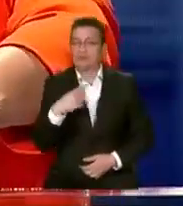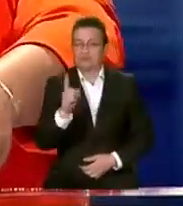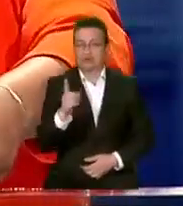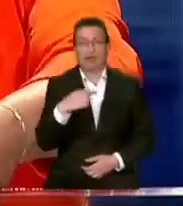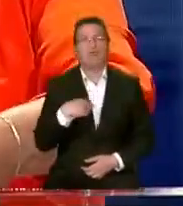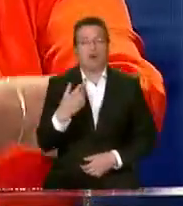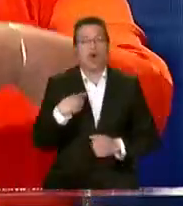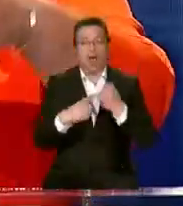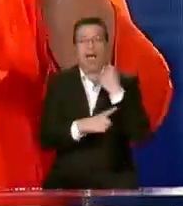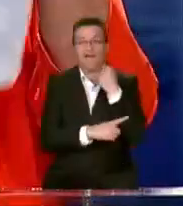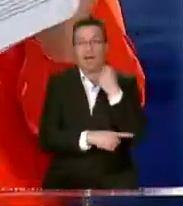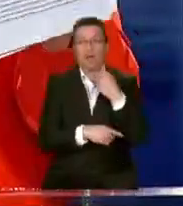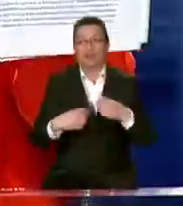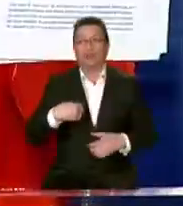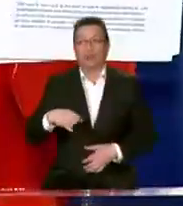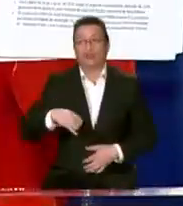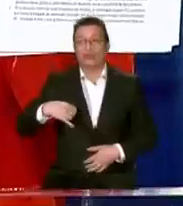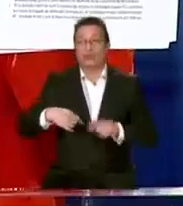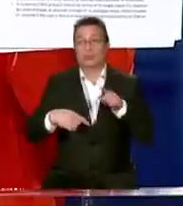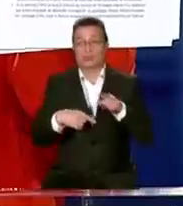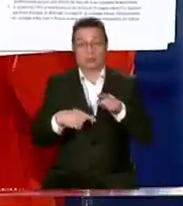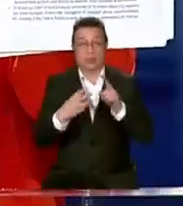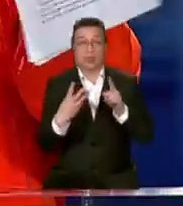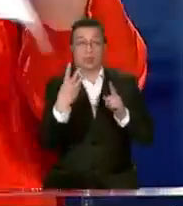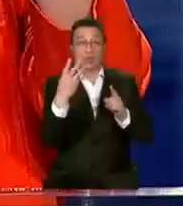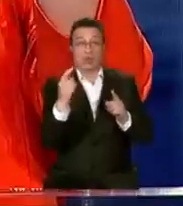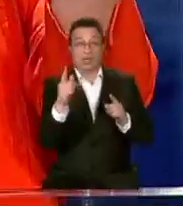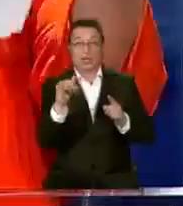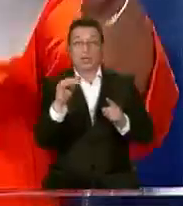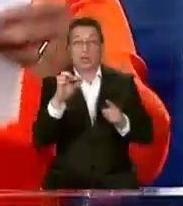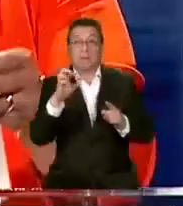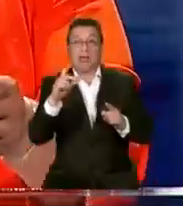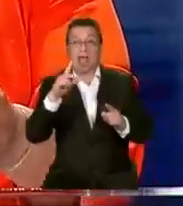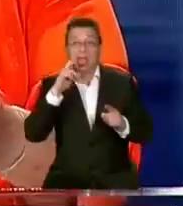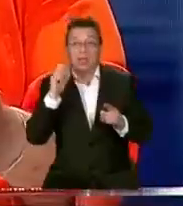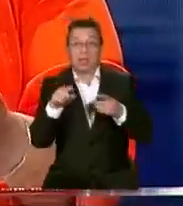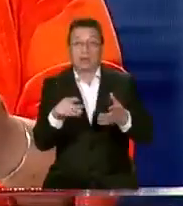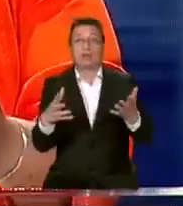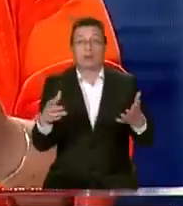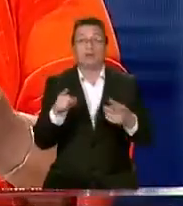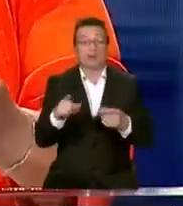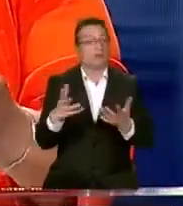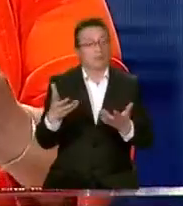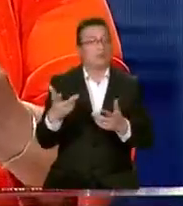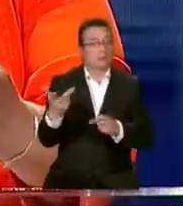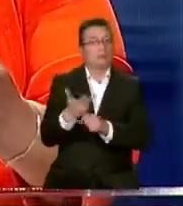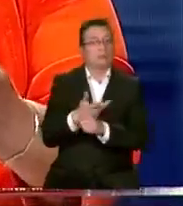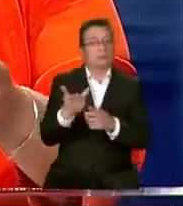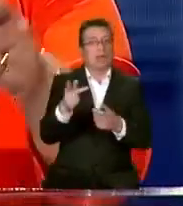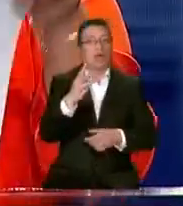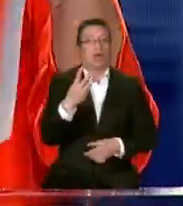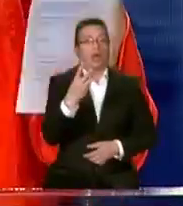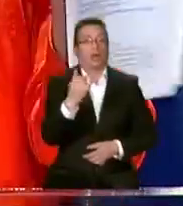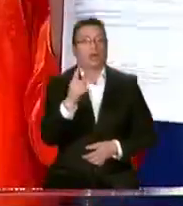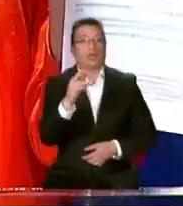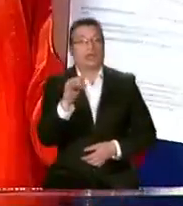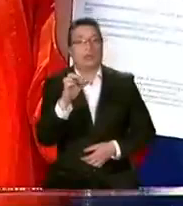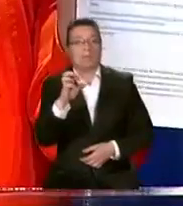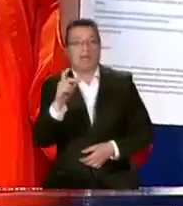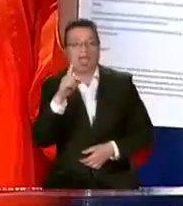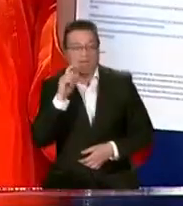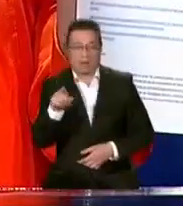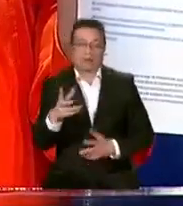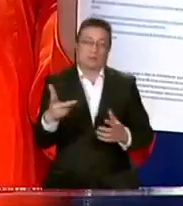estoy orgulloso de haberlo hecho. Pero dice en Wikipedia, cosa, por eso bueno, lo dijo, está ahí, no lo ha... qué buena información, increíble que todavía Wikipedia sea una fuente